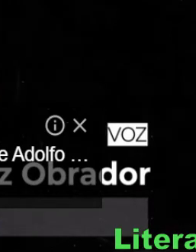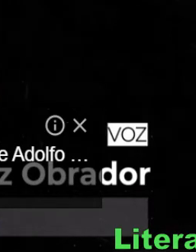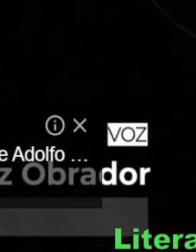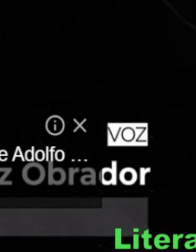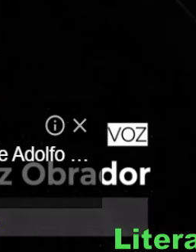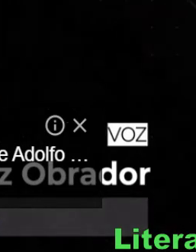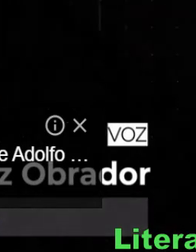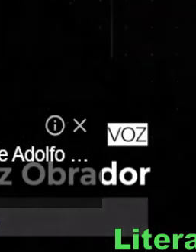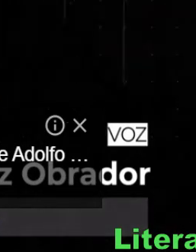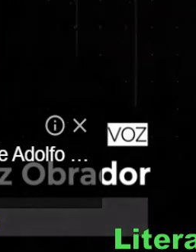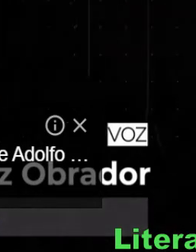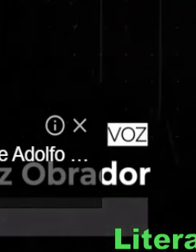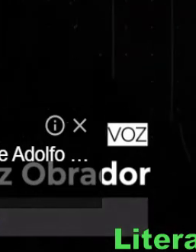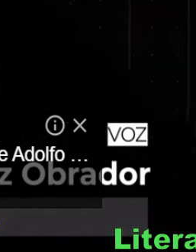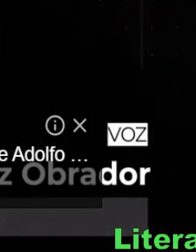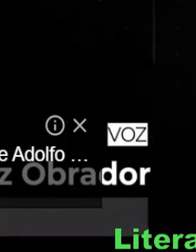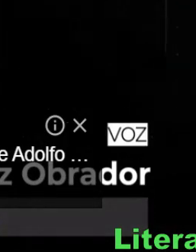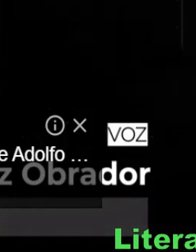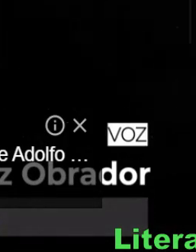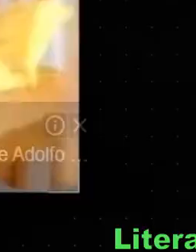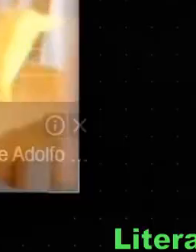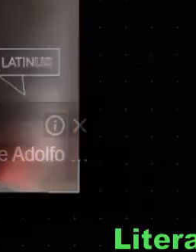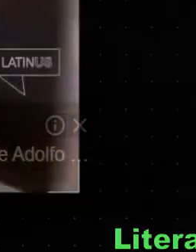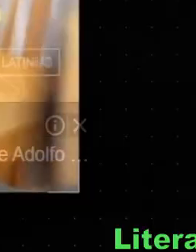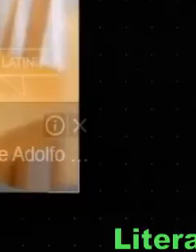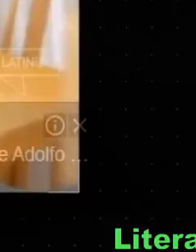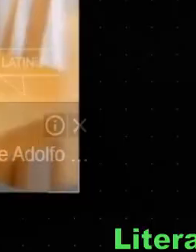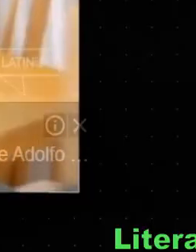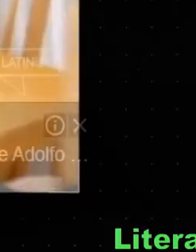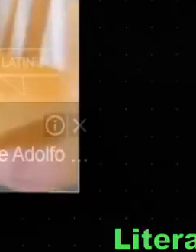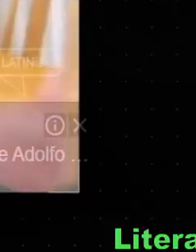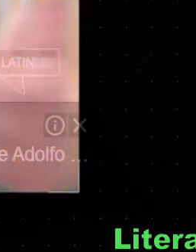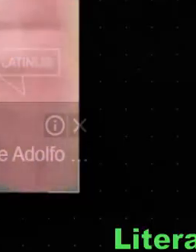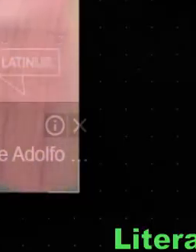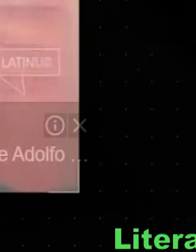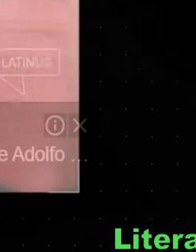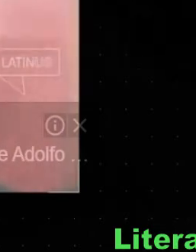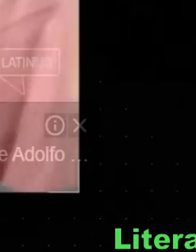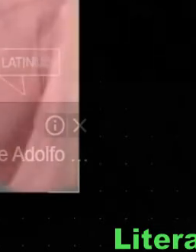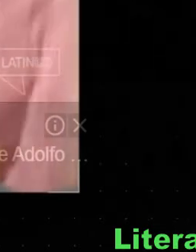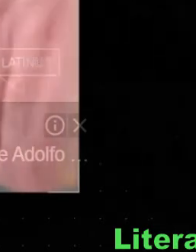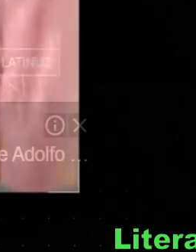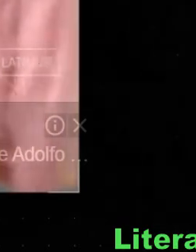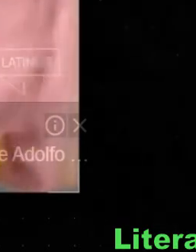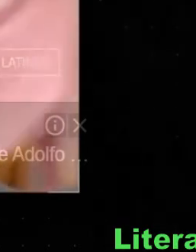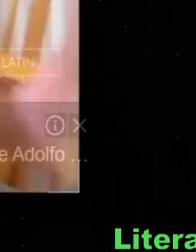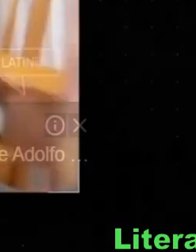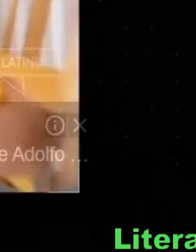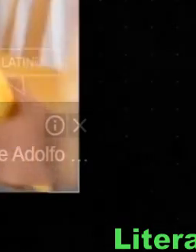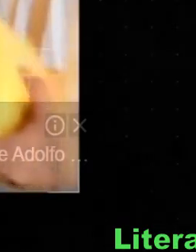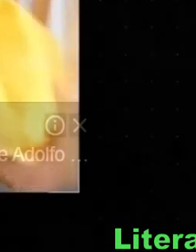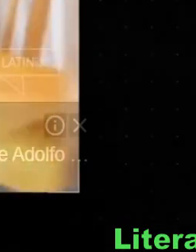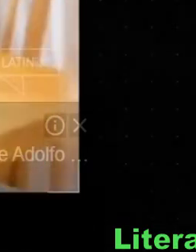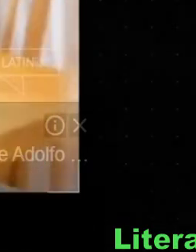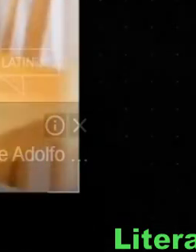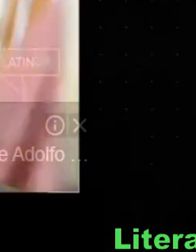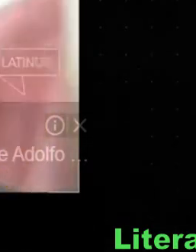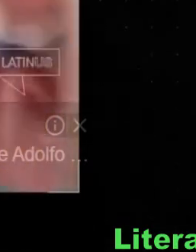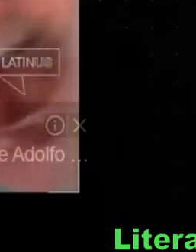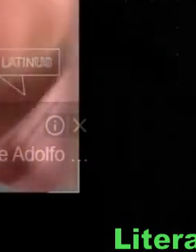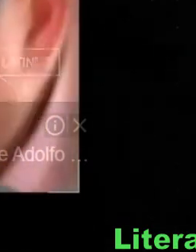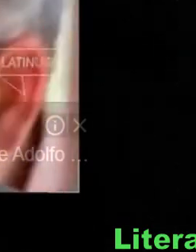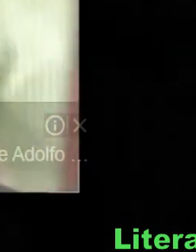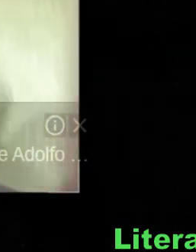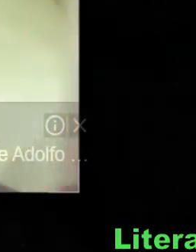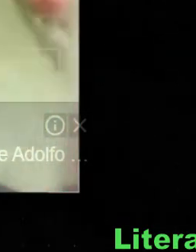se junta para hacer